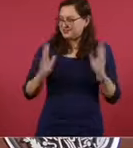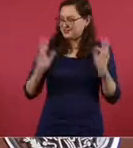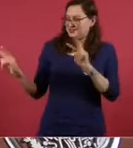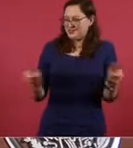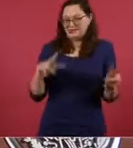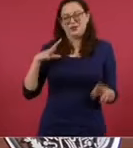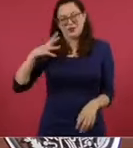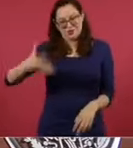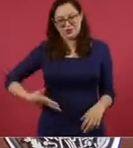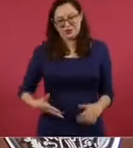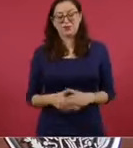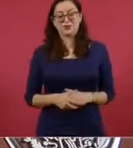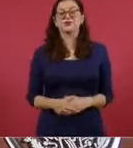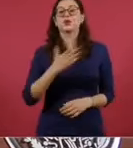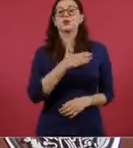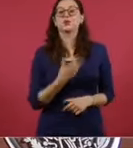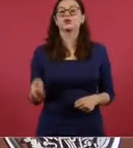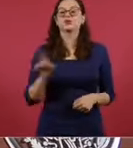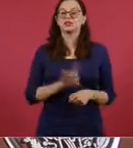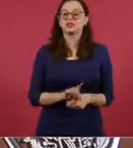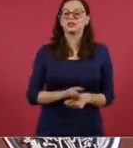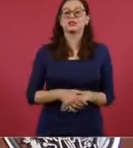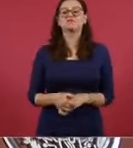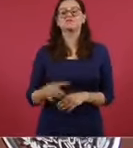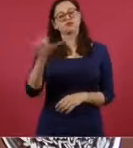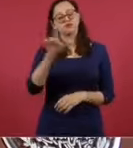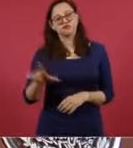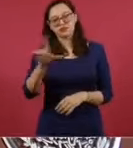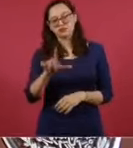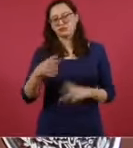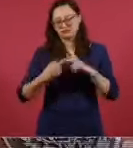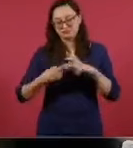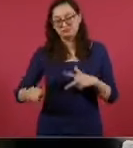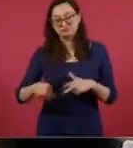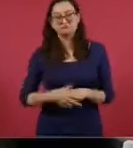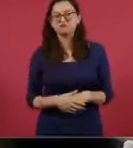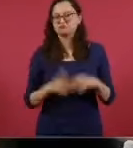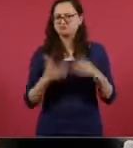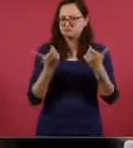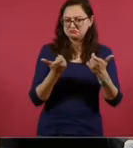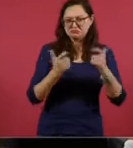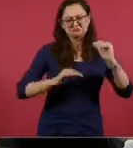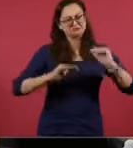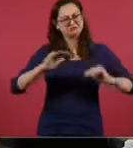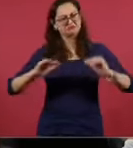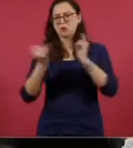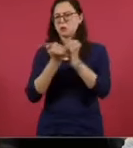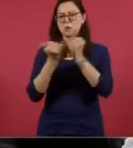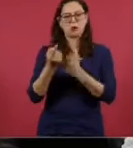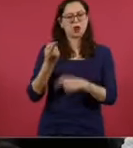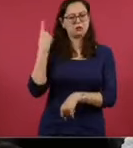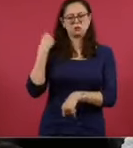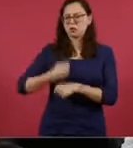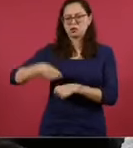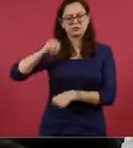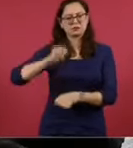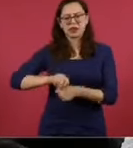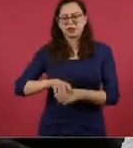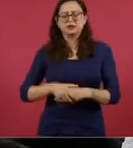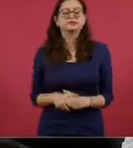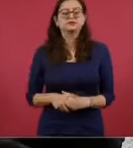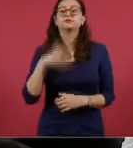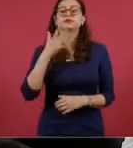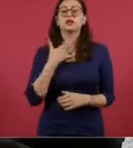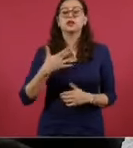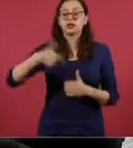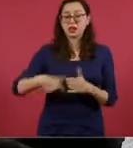Arrancamos como todos los lunes, muy buenos días a todos los amigos de la prensa, con precios promedio bastante estables respecto a la semana pasada. Tenemos el litro de regular, el